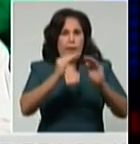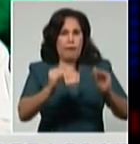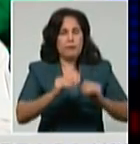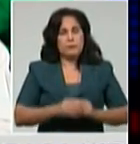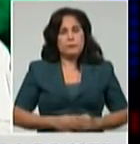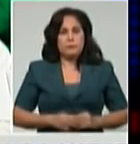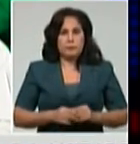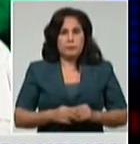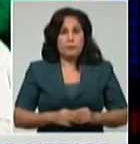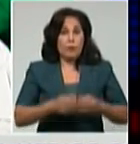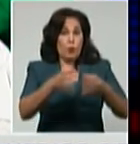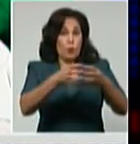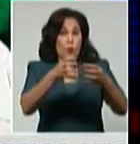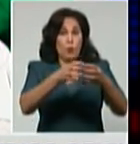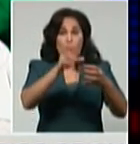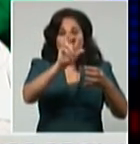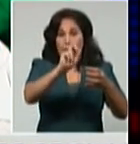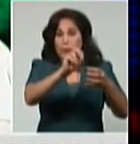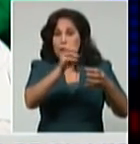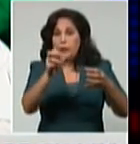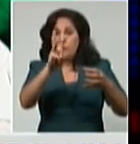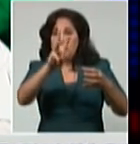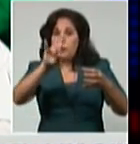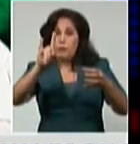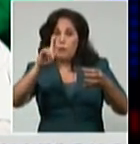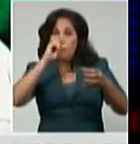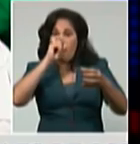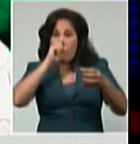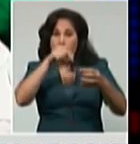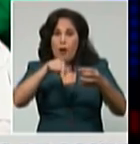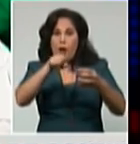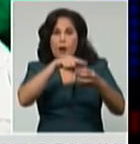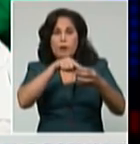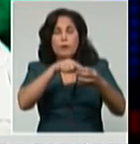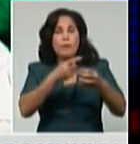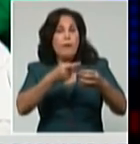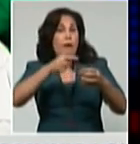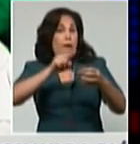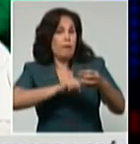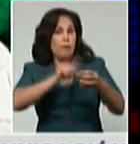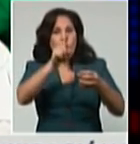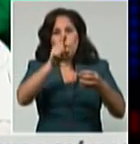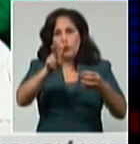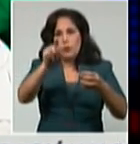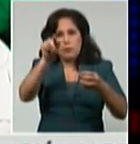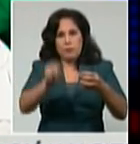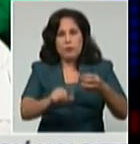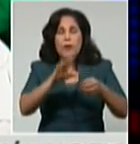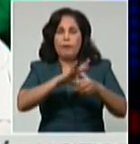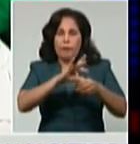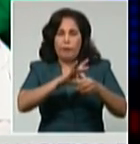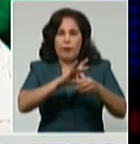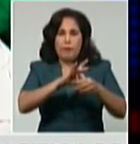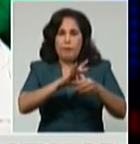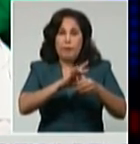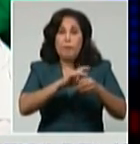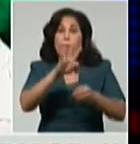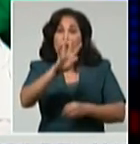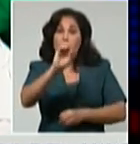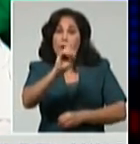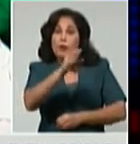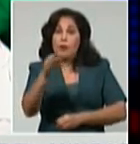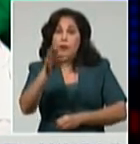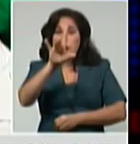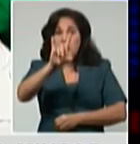En el grupo de 20 a 39 años de edad se diagnostican ayer 12 personas, en el de 40 a